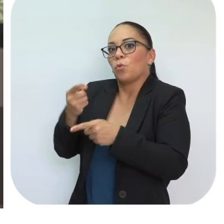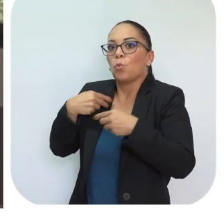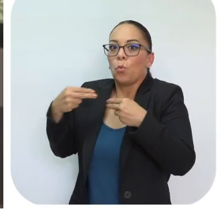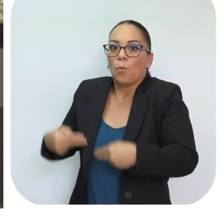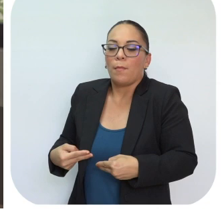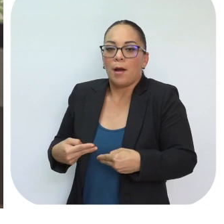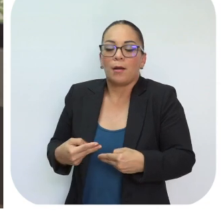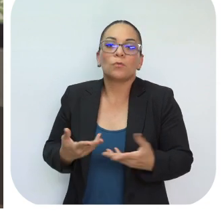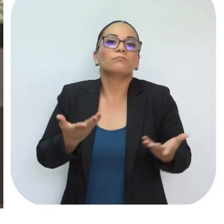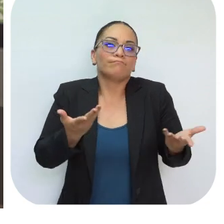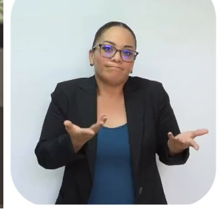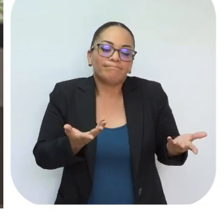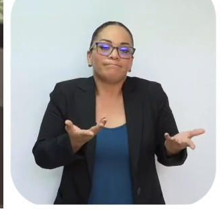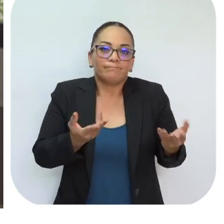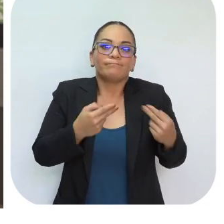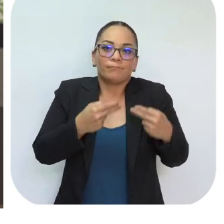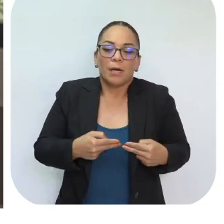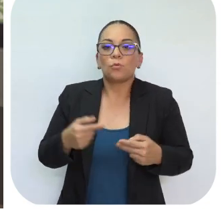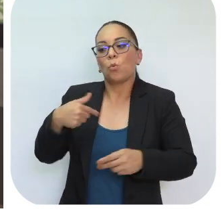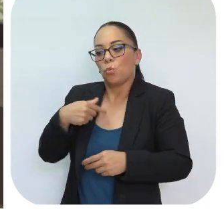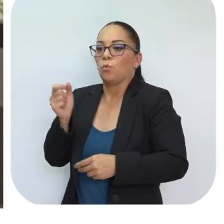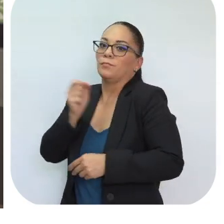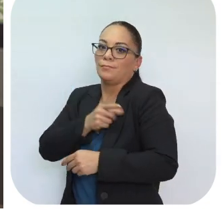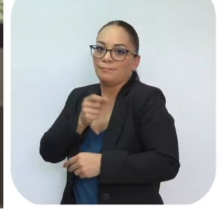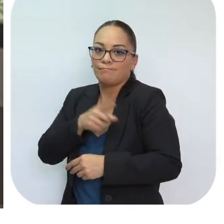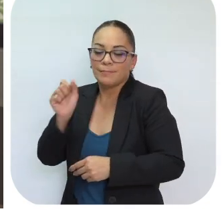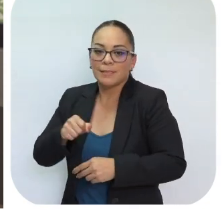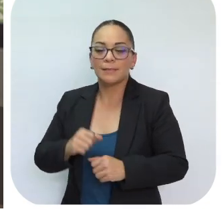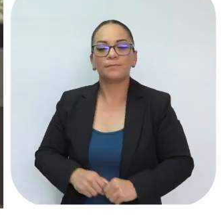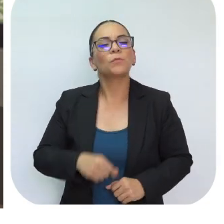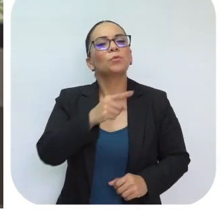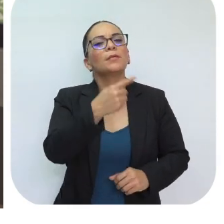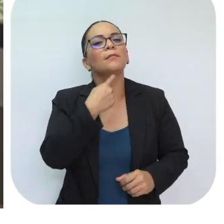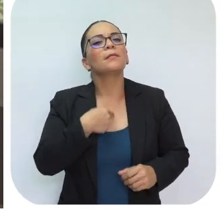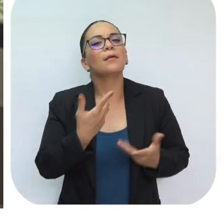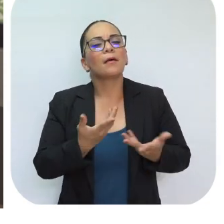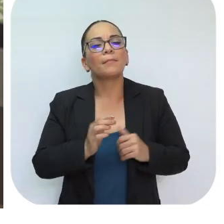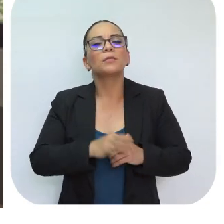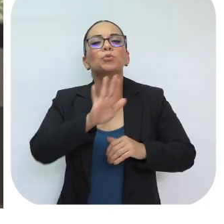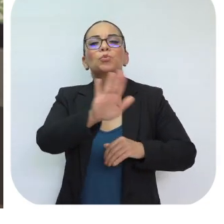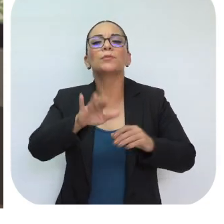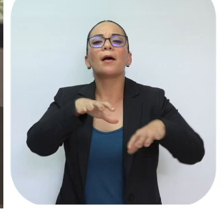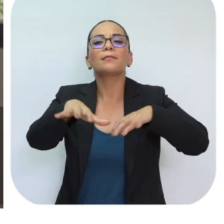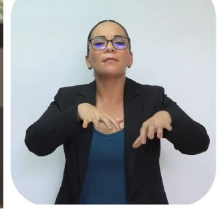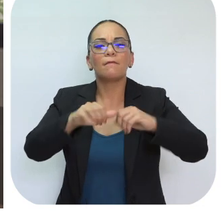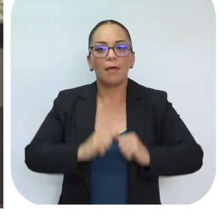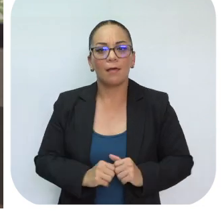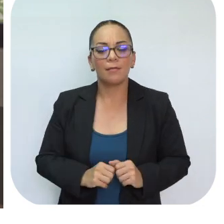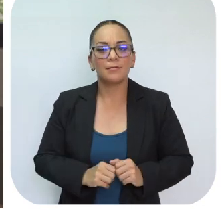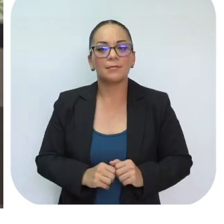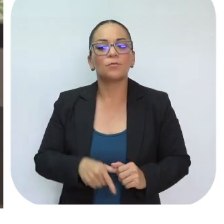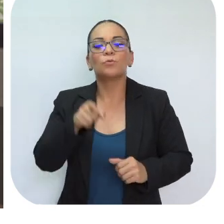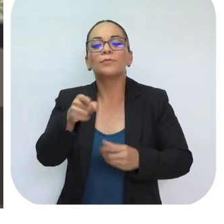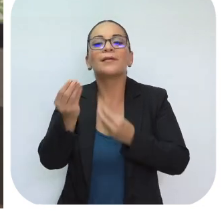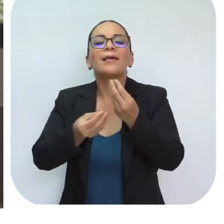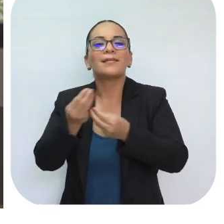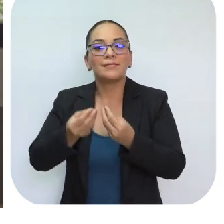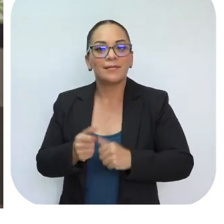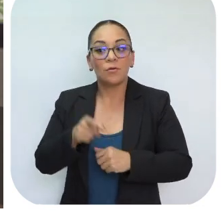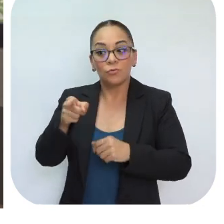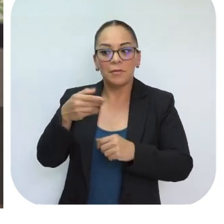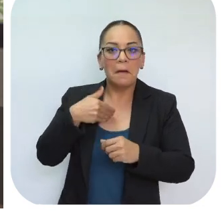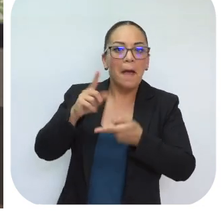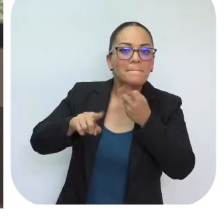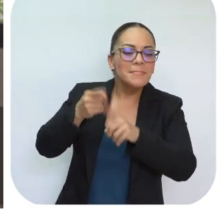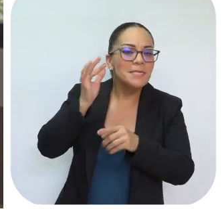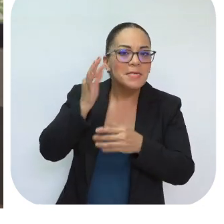humano. Comete pecados. Y dígame una cosa, sus actividades, ¿qué hacía usted? ¿Tiene amigas?